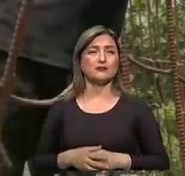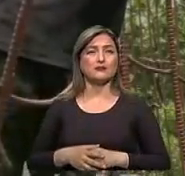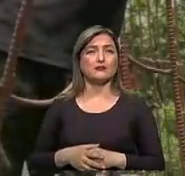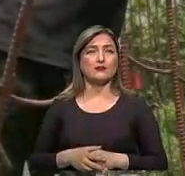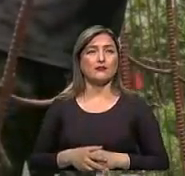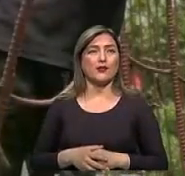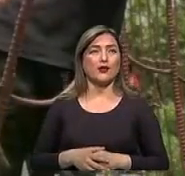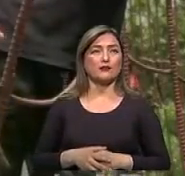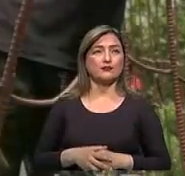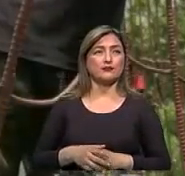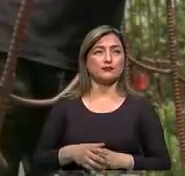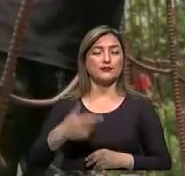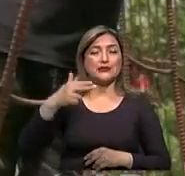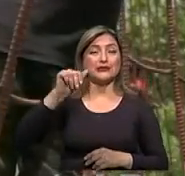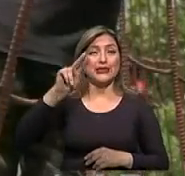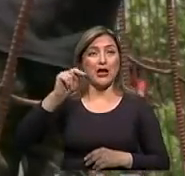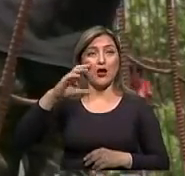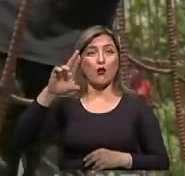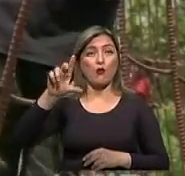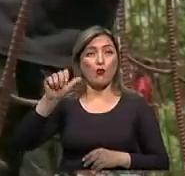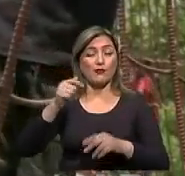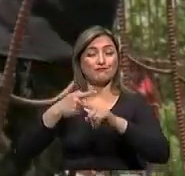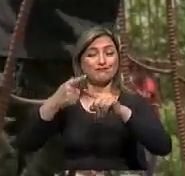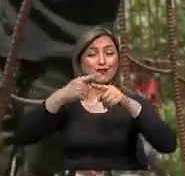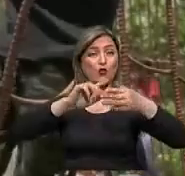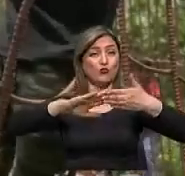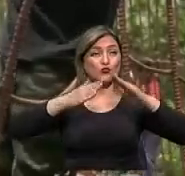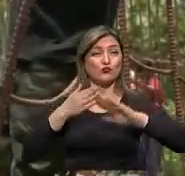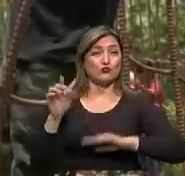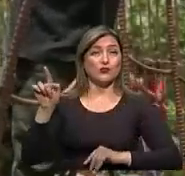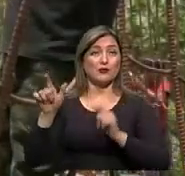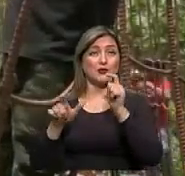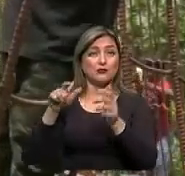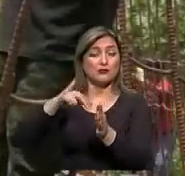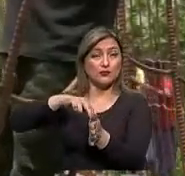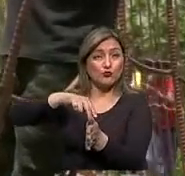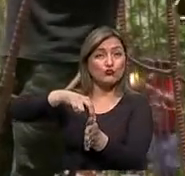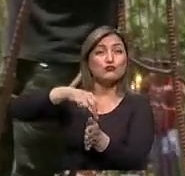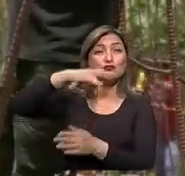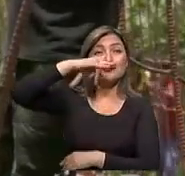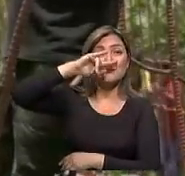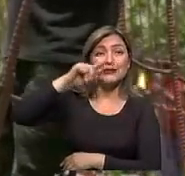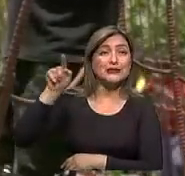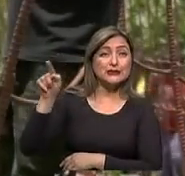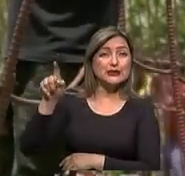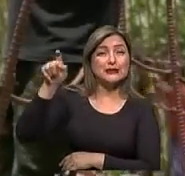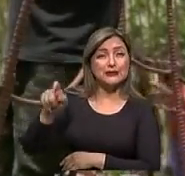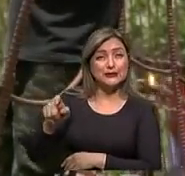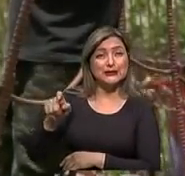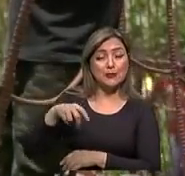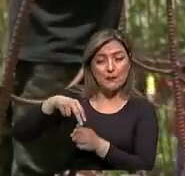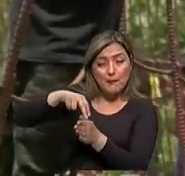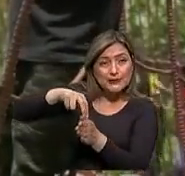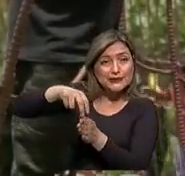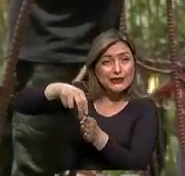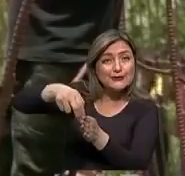a Changua y varias comunidades. Como ustedes pueden observar, son muchas las personas y particularmente niños los que necesitan transitar